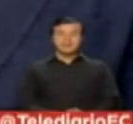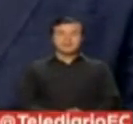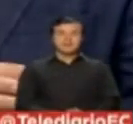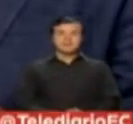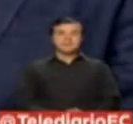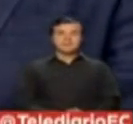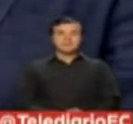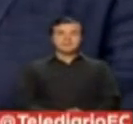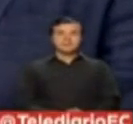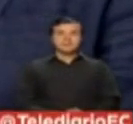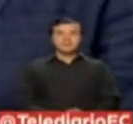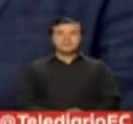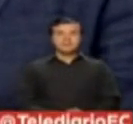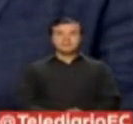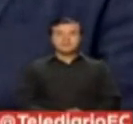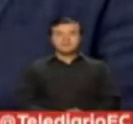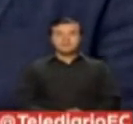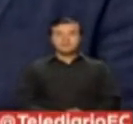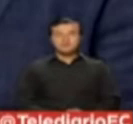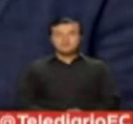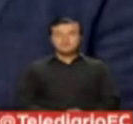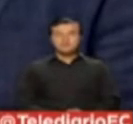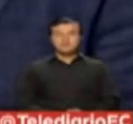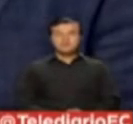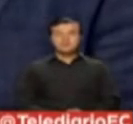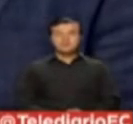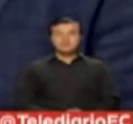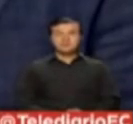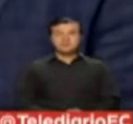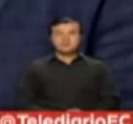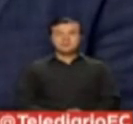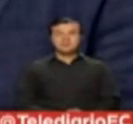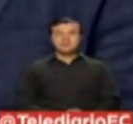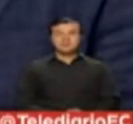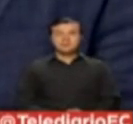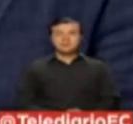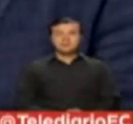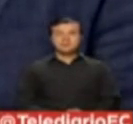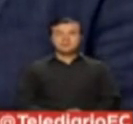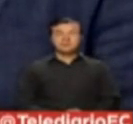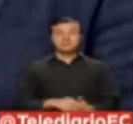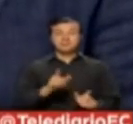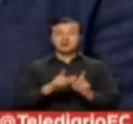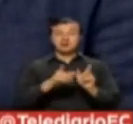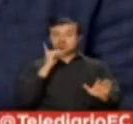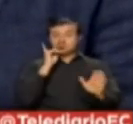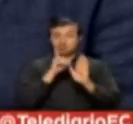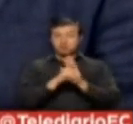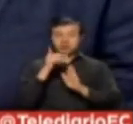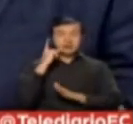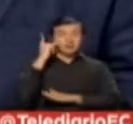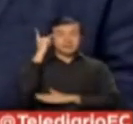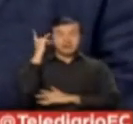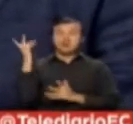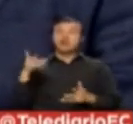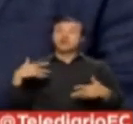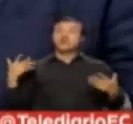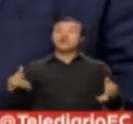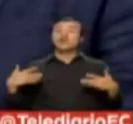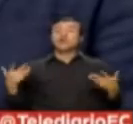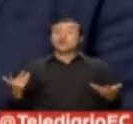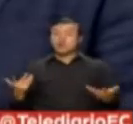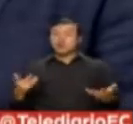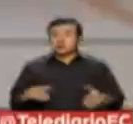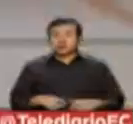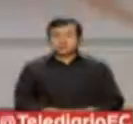en el mismo centro educativo a donde deben conducirse los denunciantes los padres representantes estudiantes